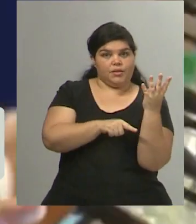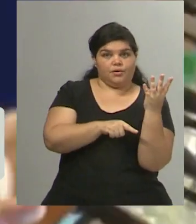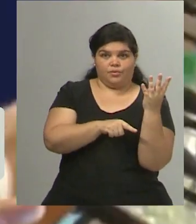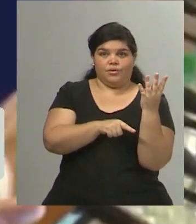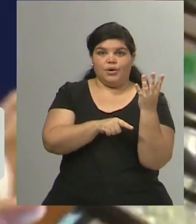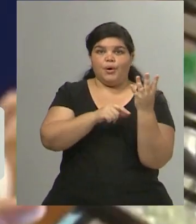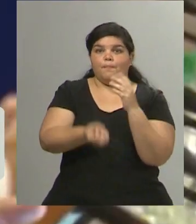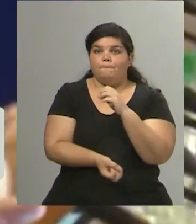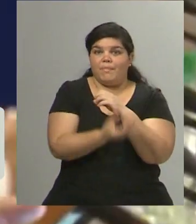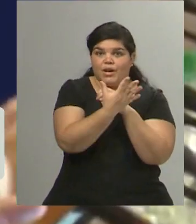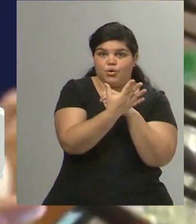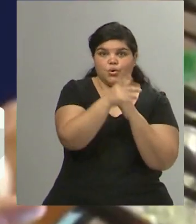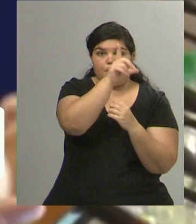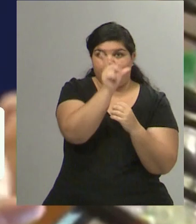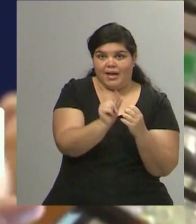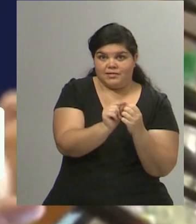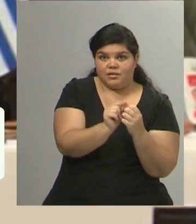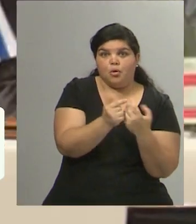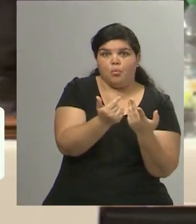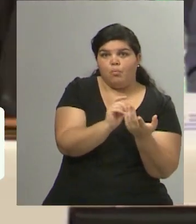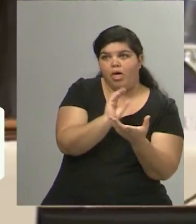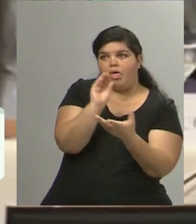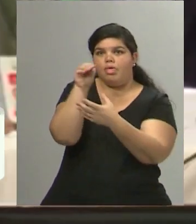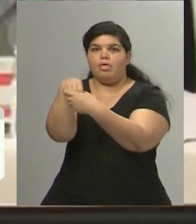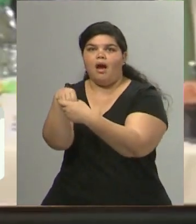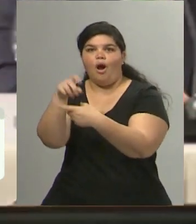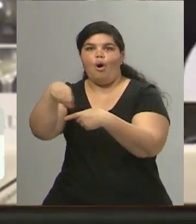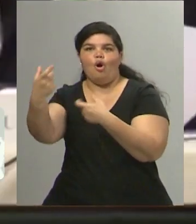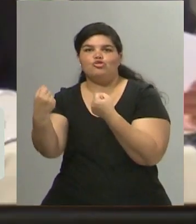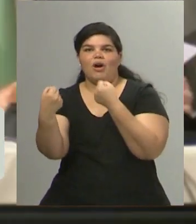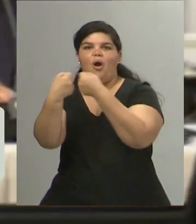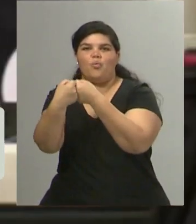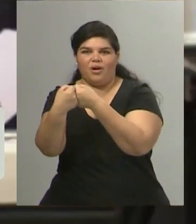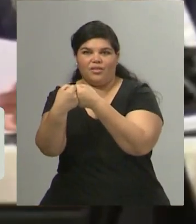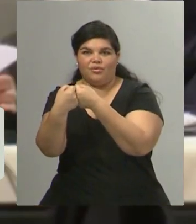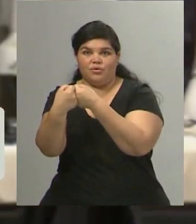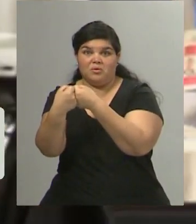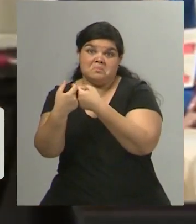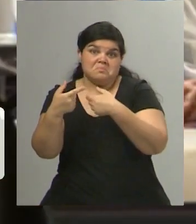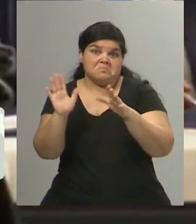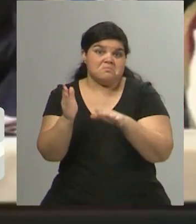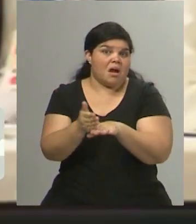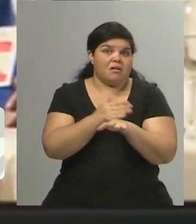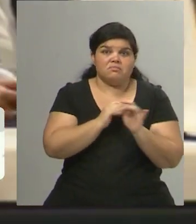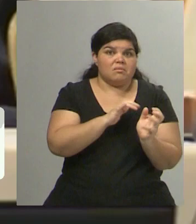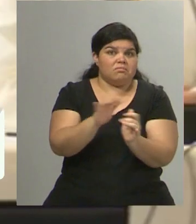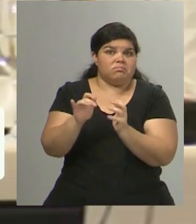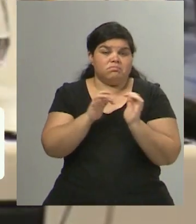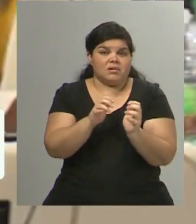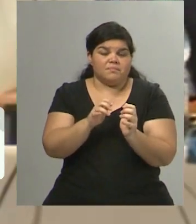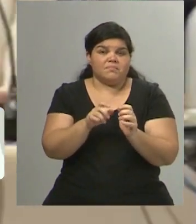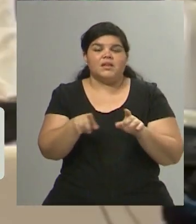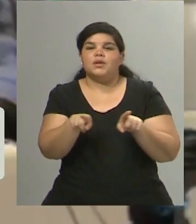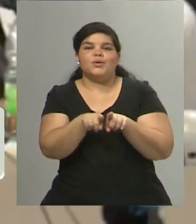del Mercosur, o si eventualmente podría dar lugar a una figura como la que ha planteado el